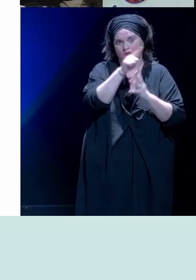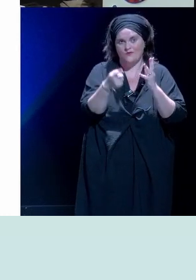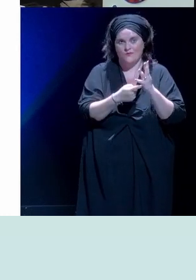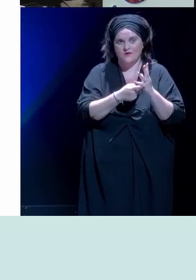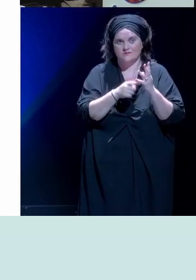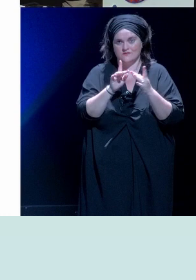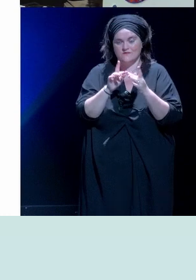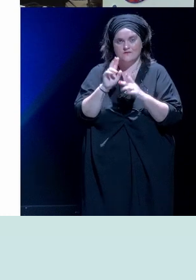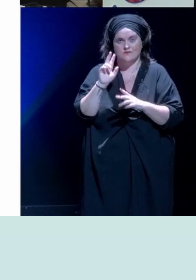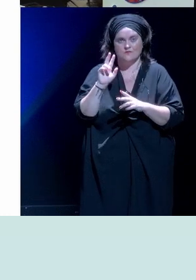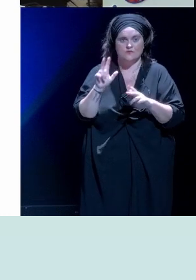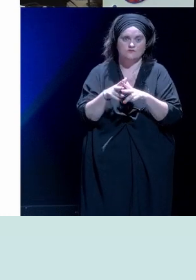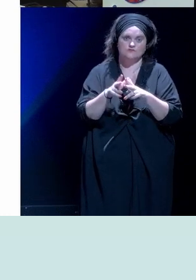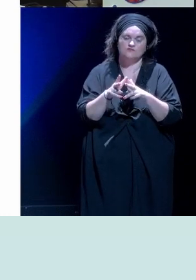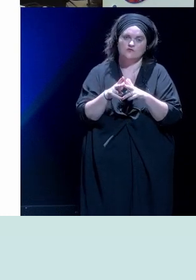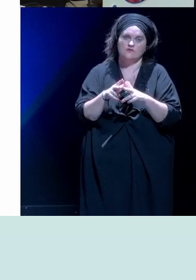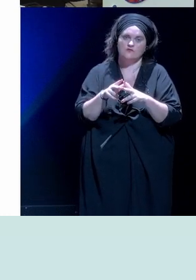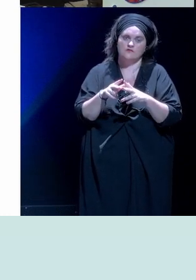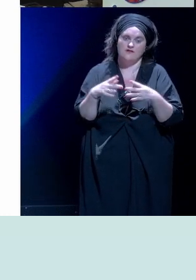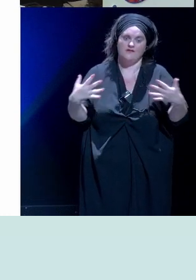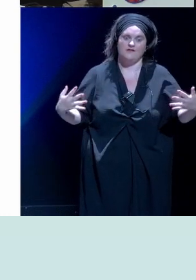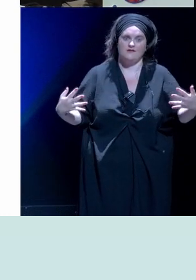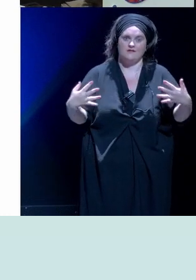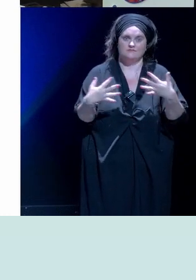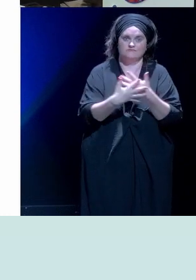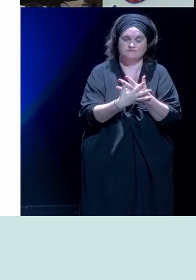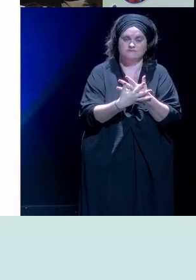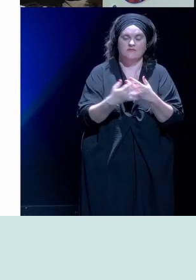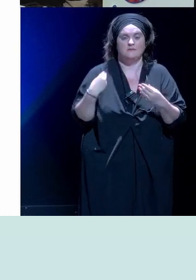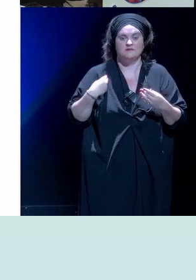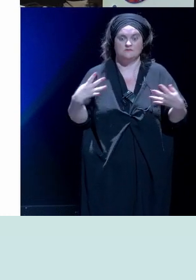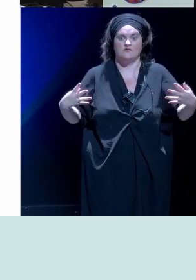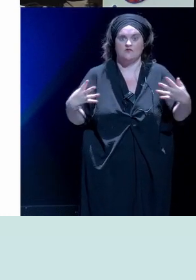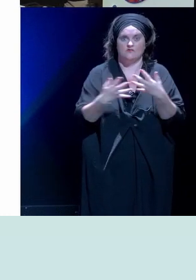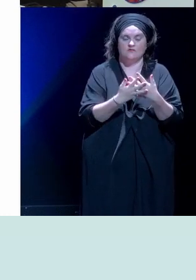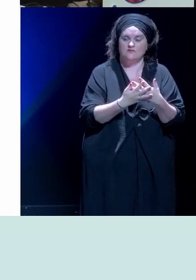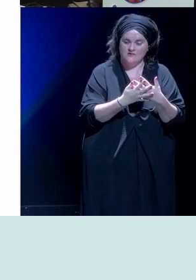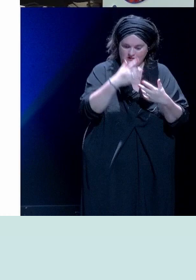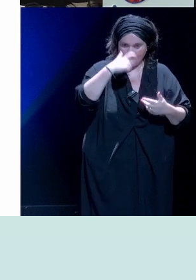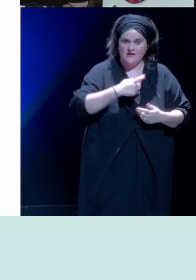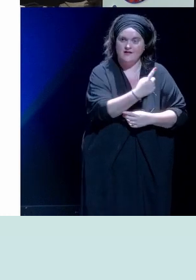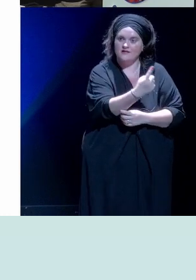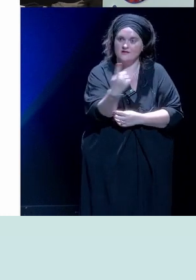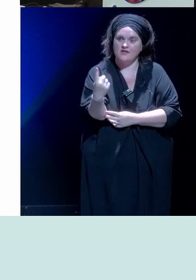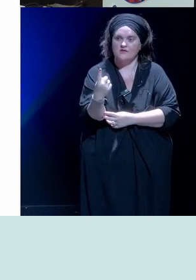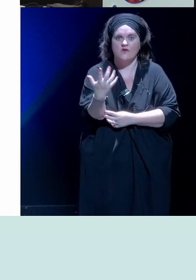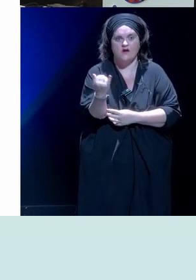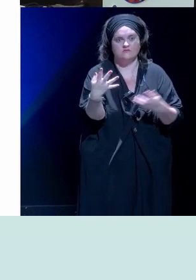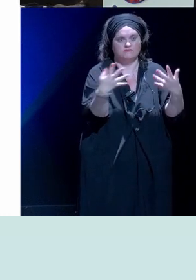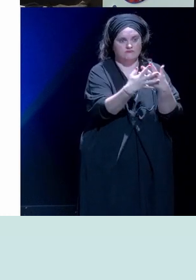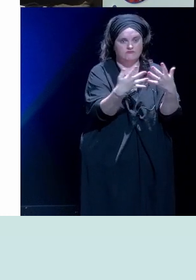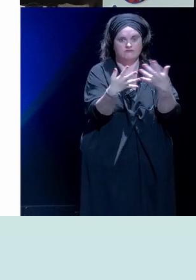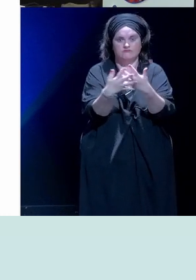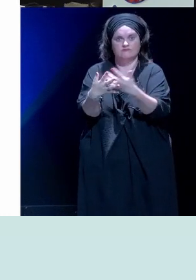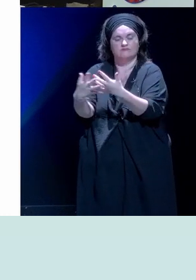de vínculos sociales que hemos definido. Este cruce se realiza en cada persona, en cada individuo, después de un